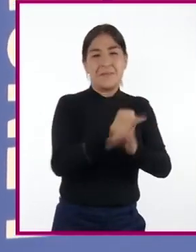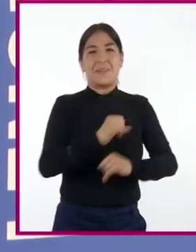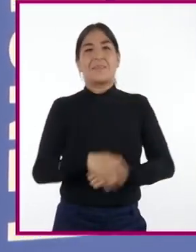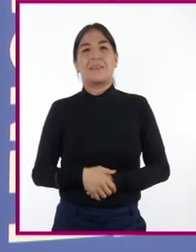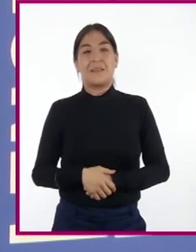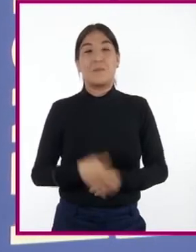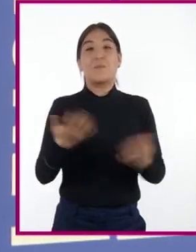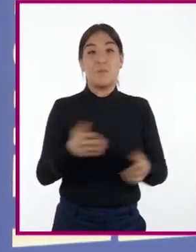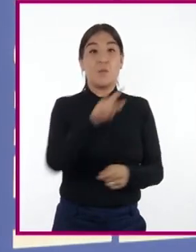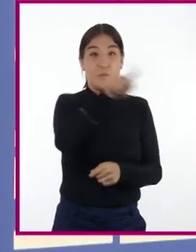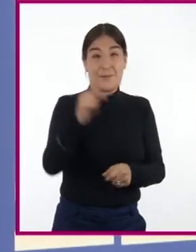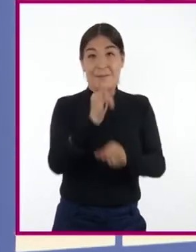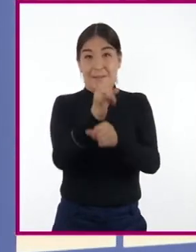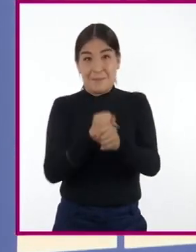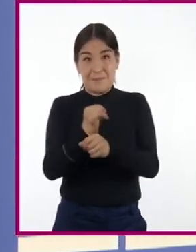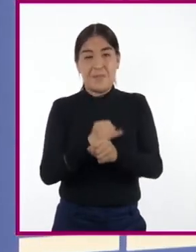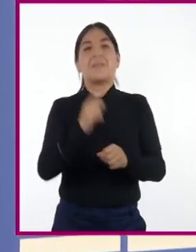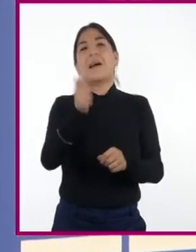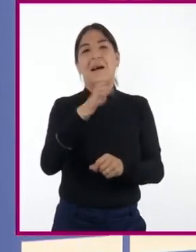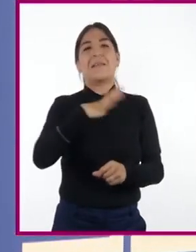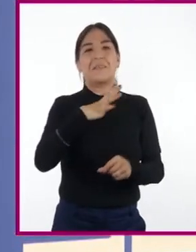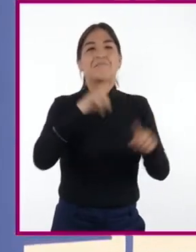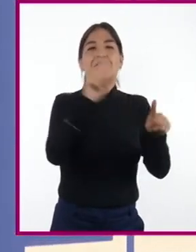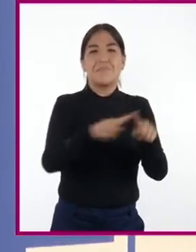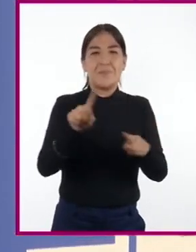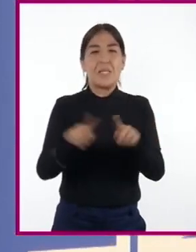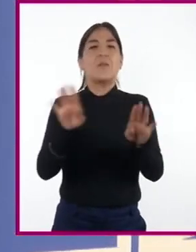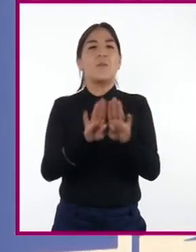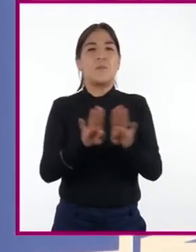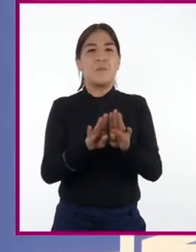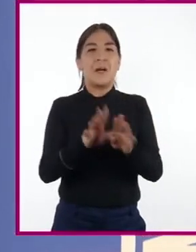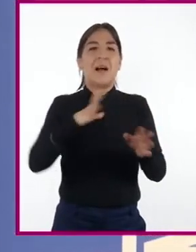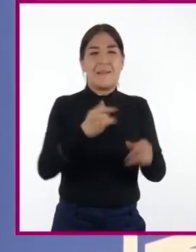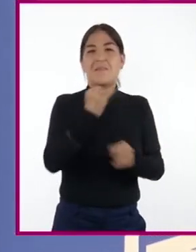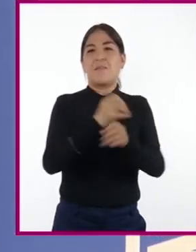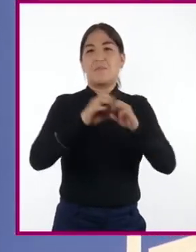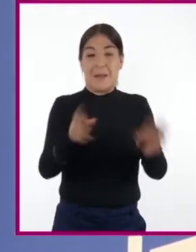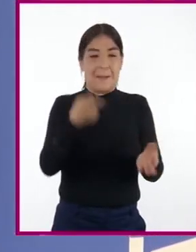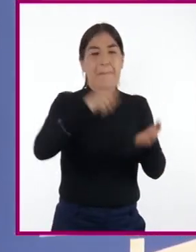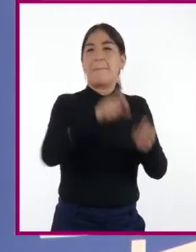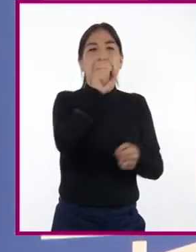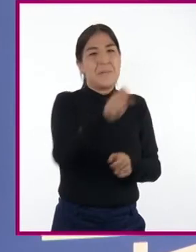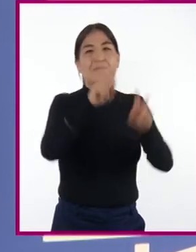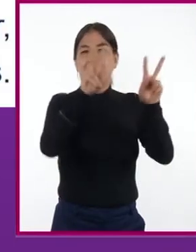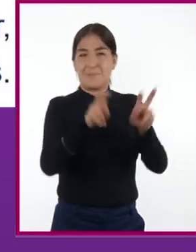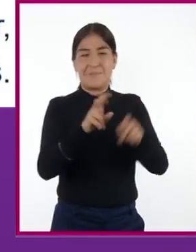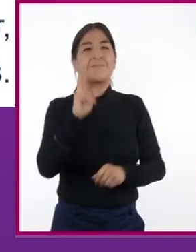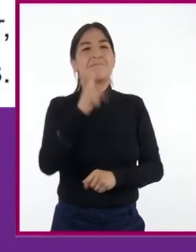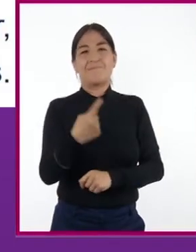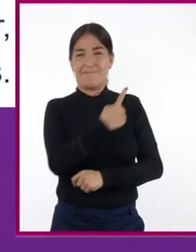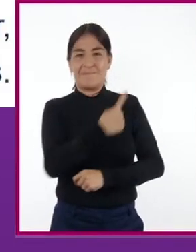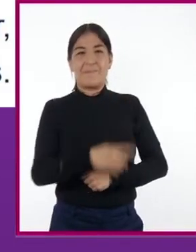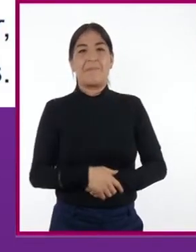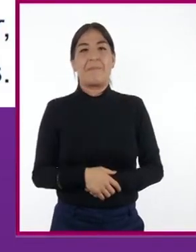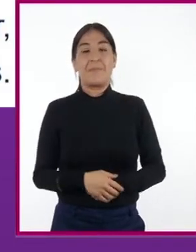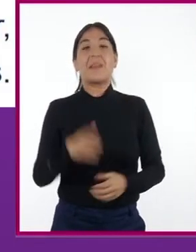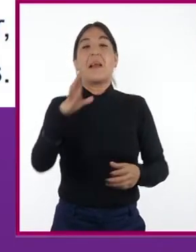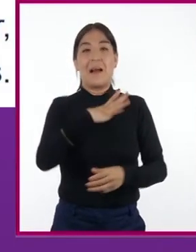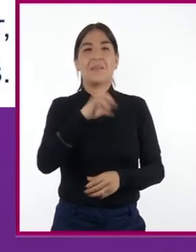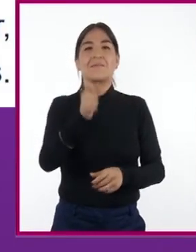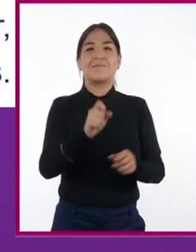sintética, estas herramientas te pueden ser de mucha utilidad. De esta manera, te es posible agrupar una gran cantidad de